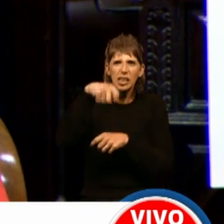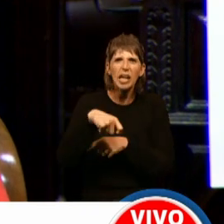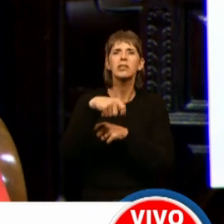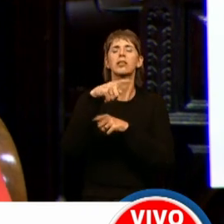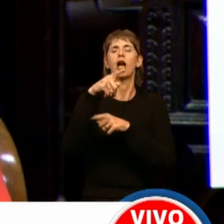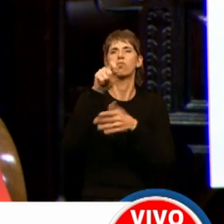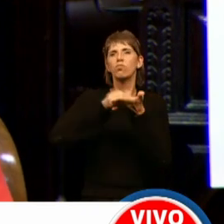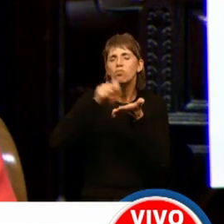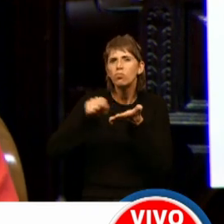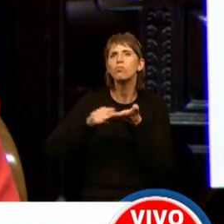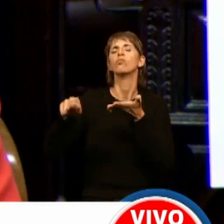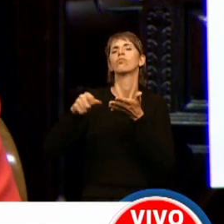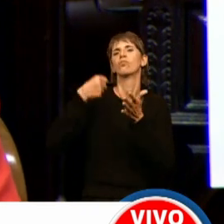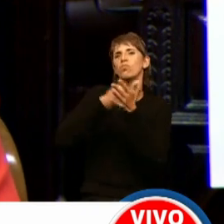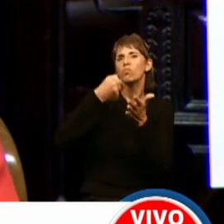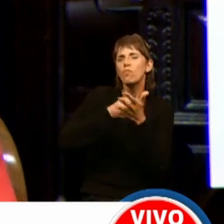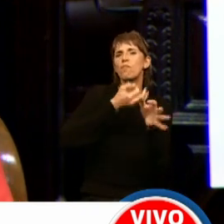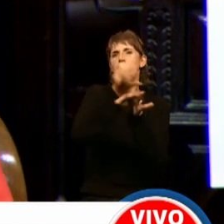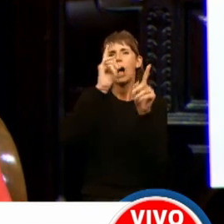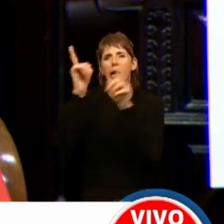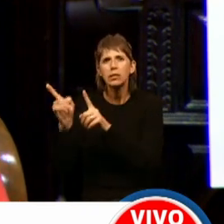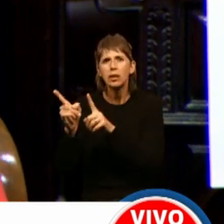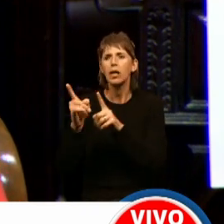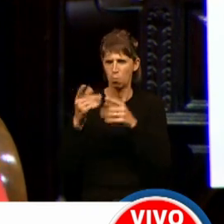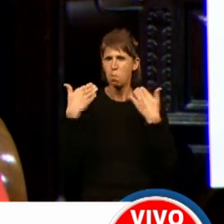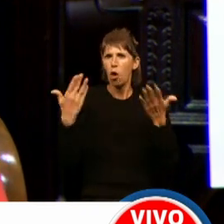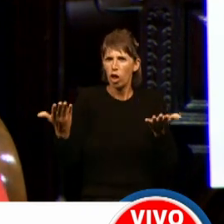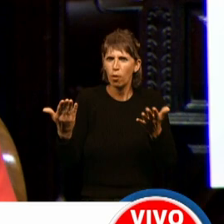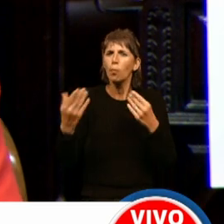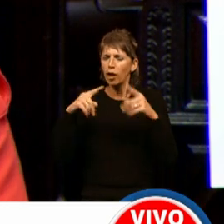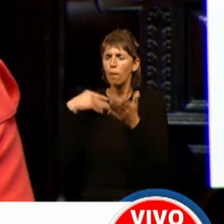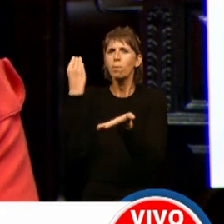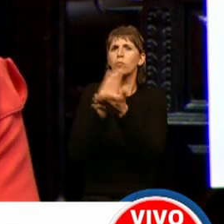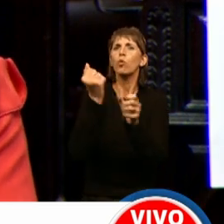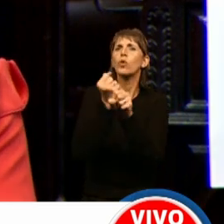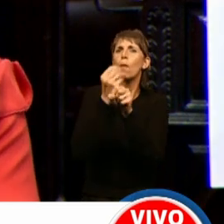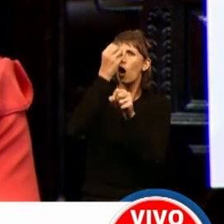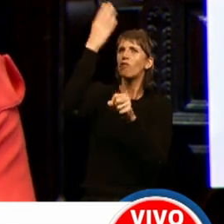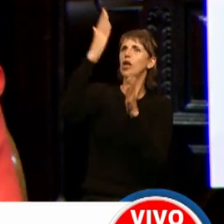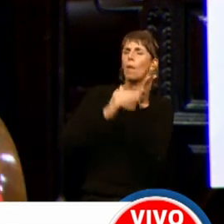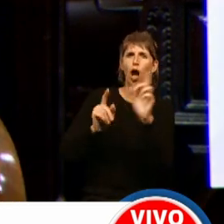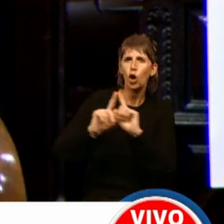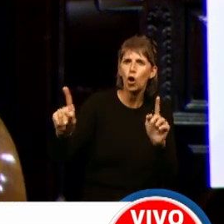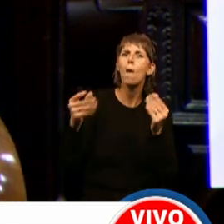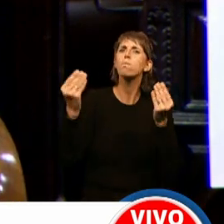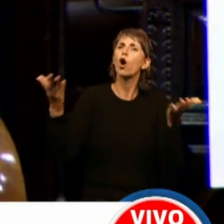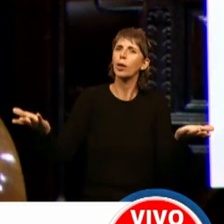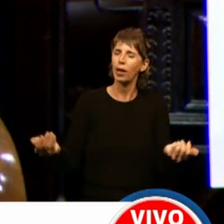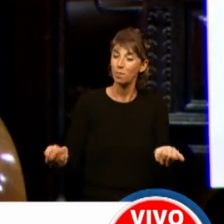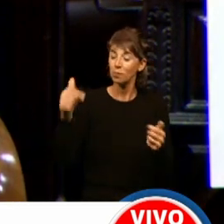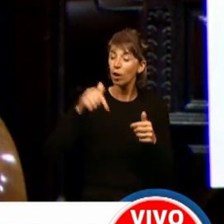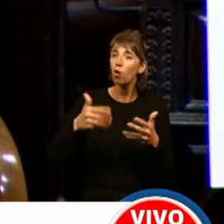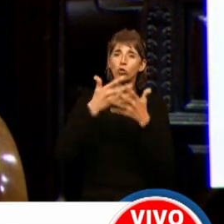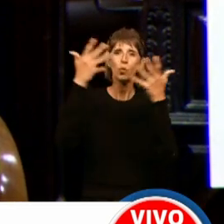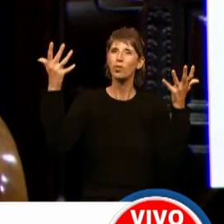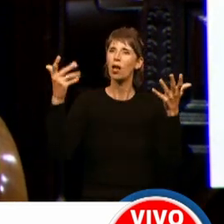y militantes porque no podemos acceder a un empleo formal señores diputadas hoy es un día glorioso lleno de